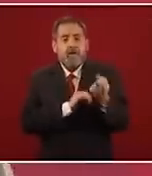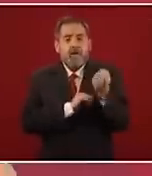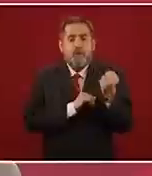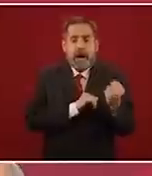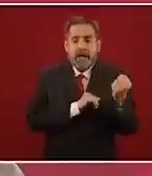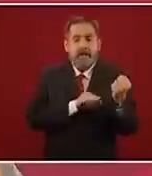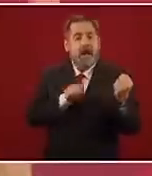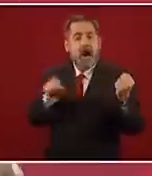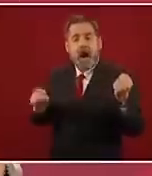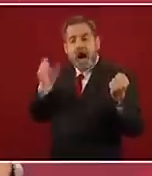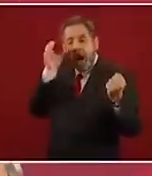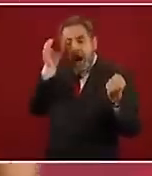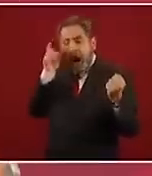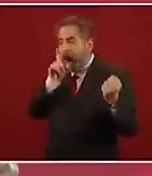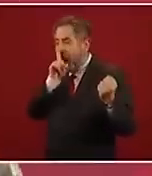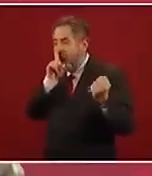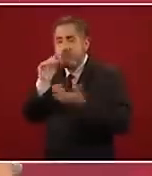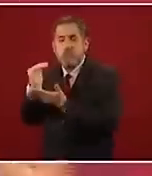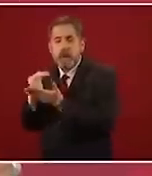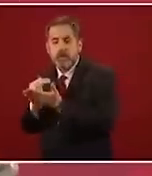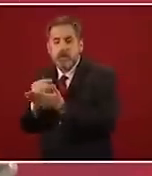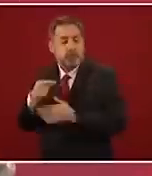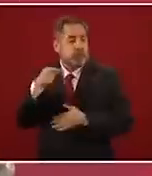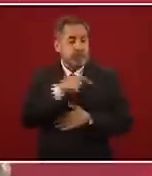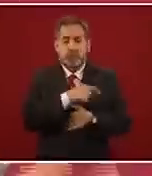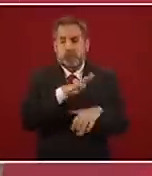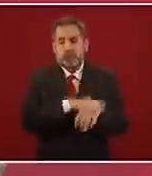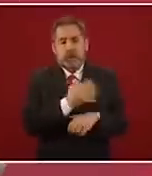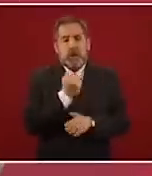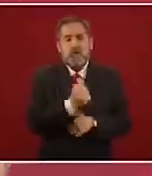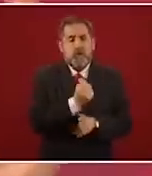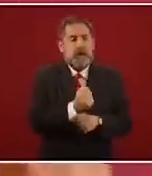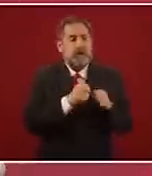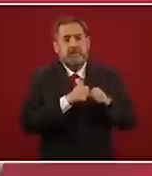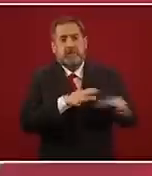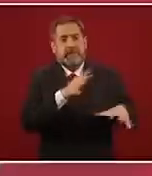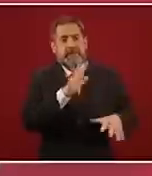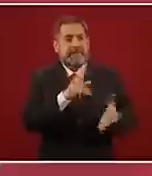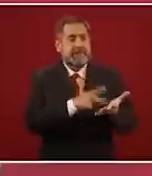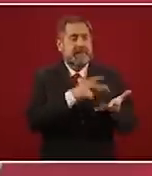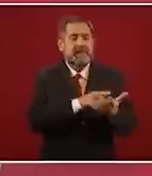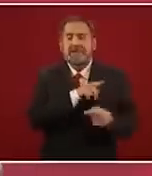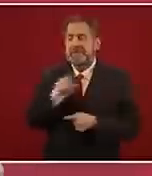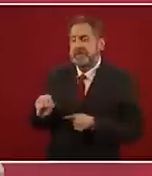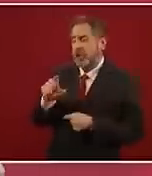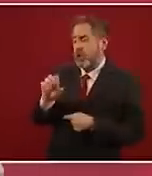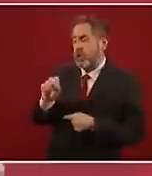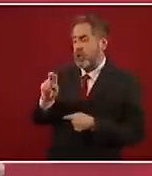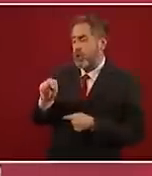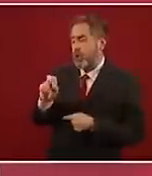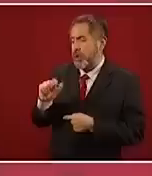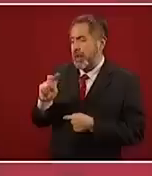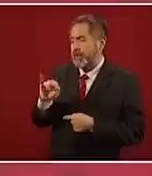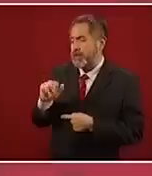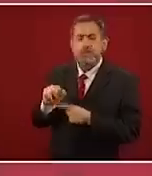virulentos, es decir, causan enfermedad grave 10 veces más que lo que causa el coronavirus nuevo 2019